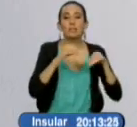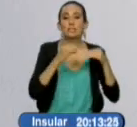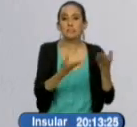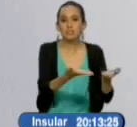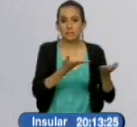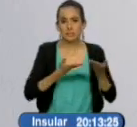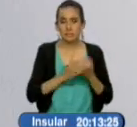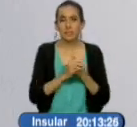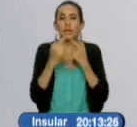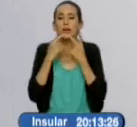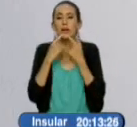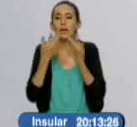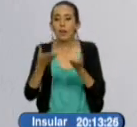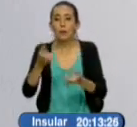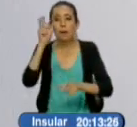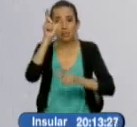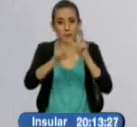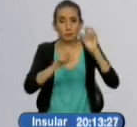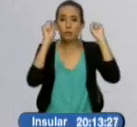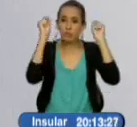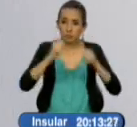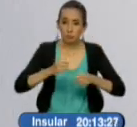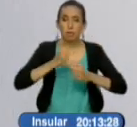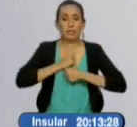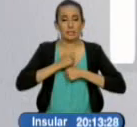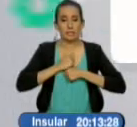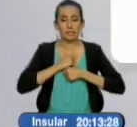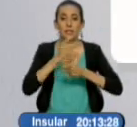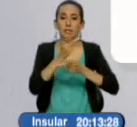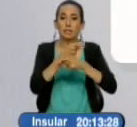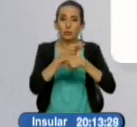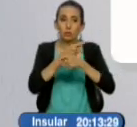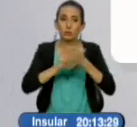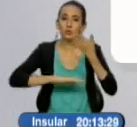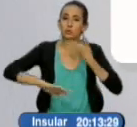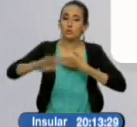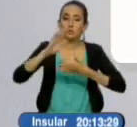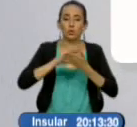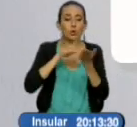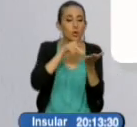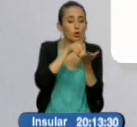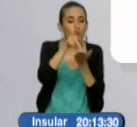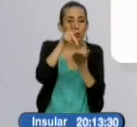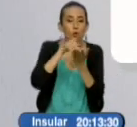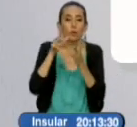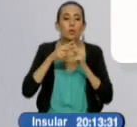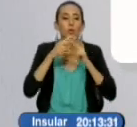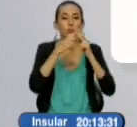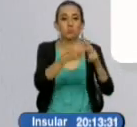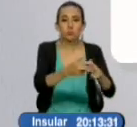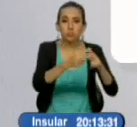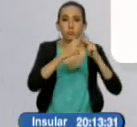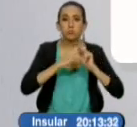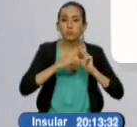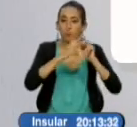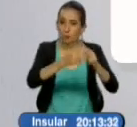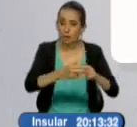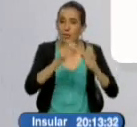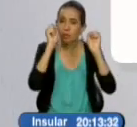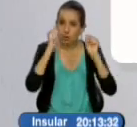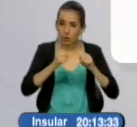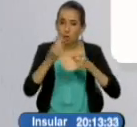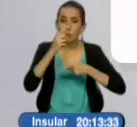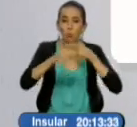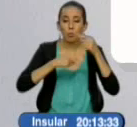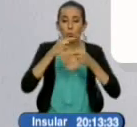agiotismo, permitiendo que las personas comercialicen sus productos y cancelen el crédito con parte del diferencial entre sus